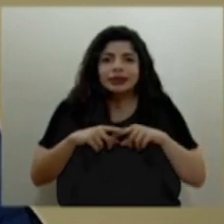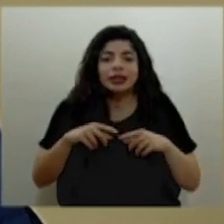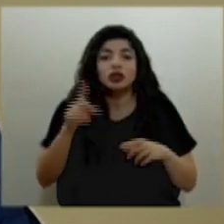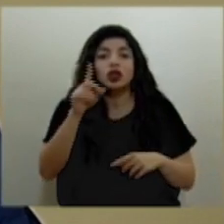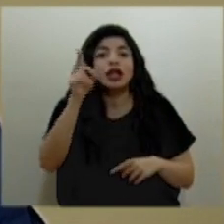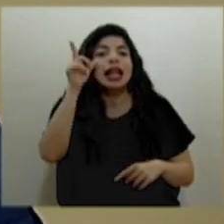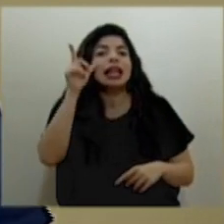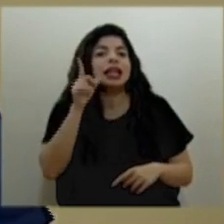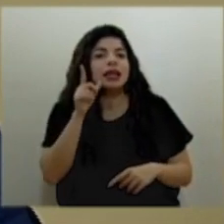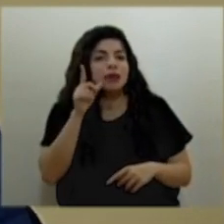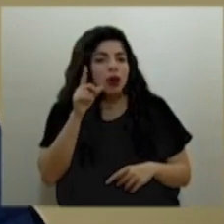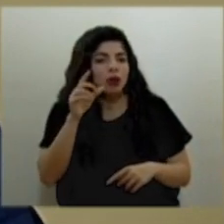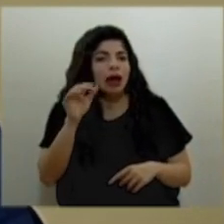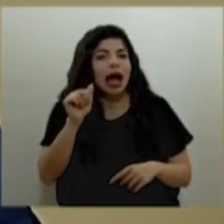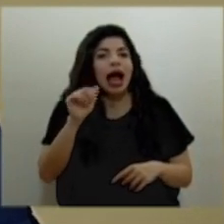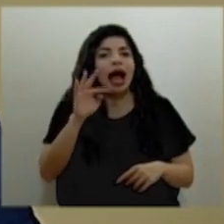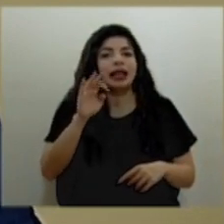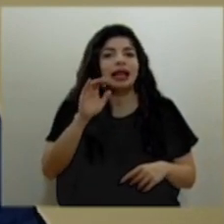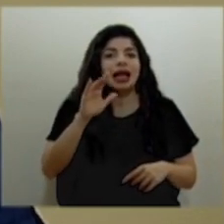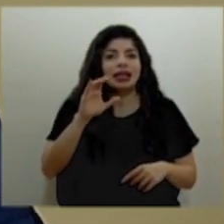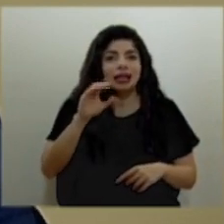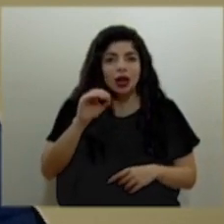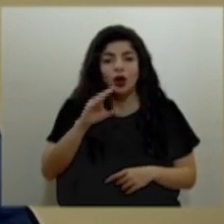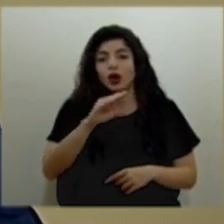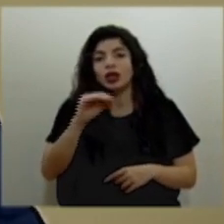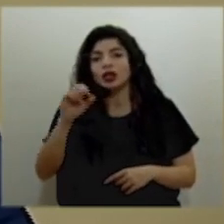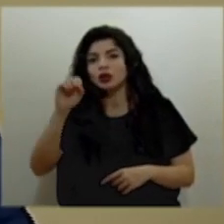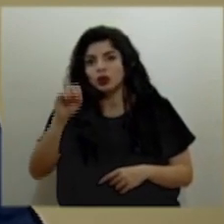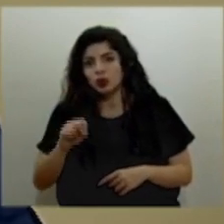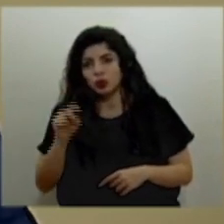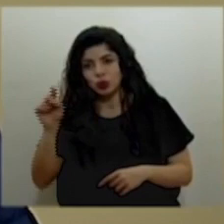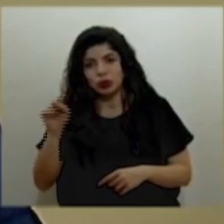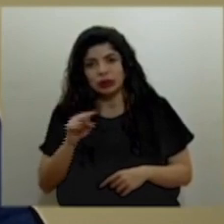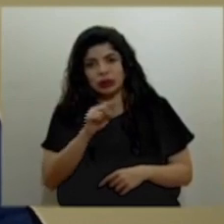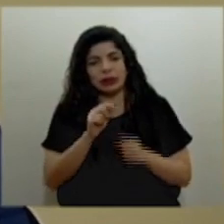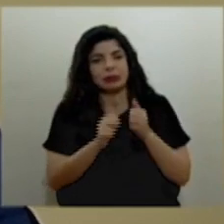en Limón, en la región atlántica y en la zona sur, que es donde hemos